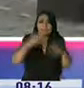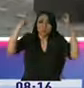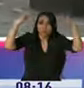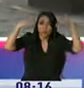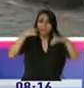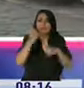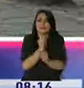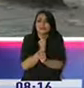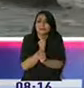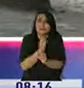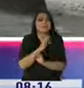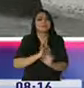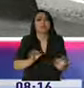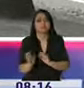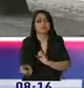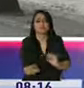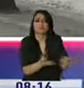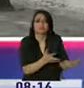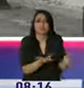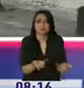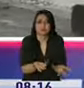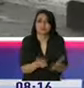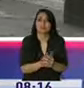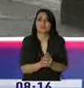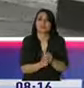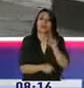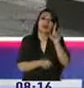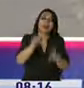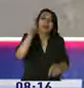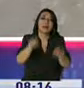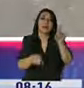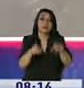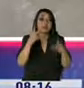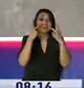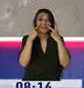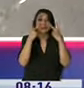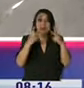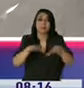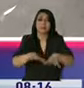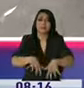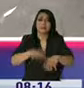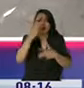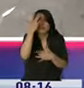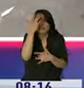están descuidados. Muchas veces les hemos visto a perritos que están enfermos.